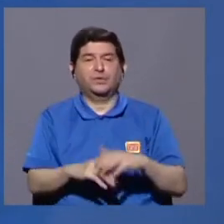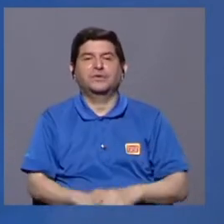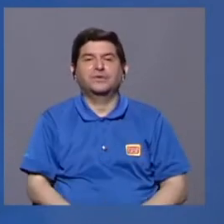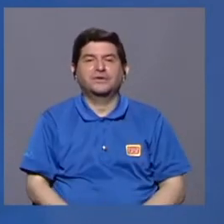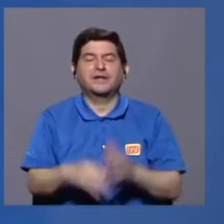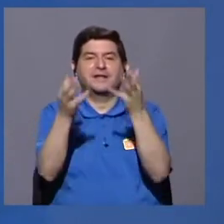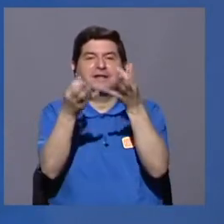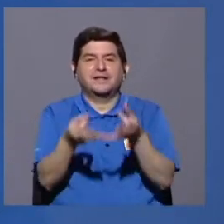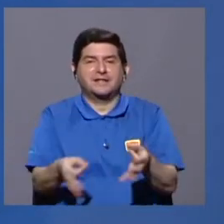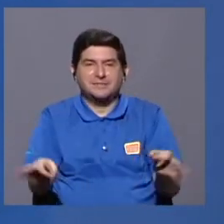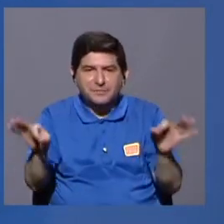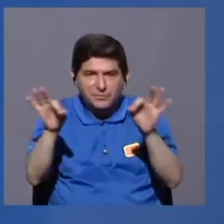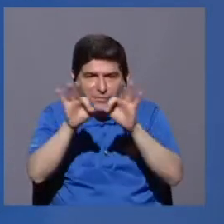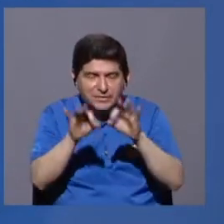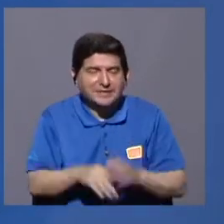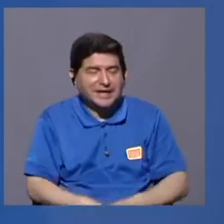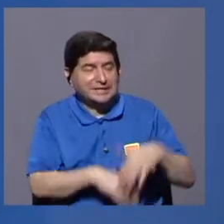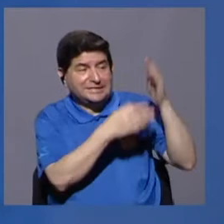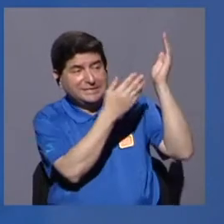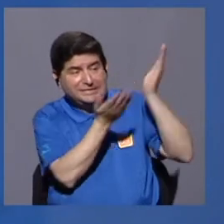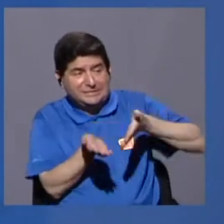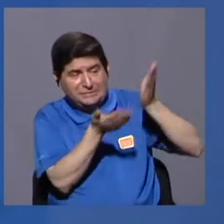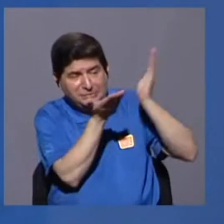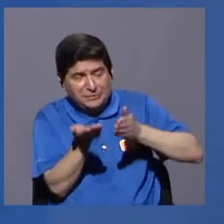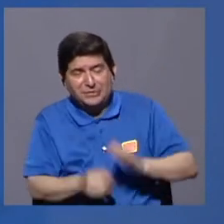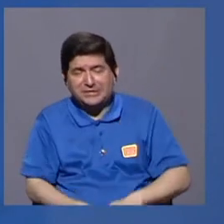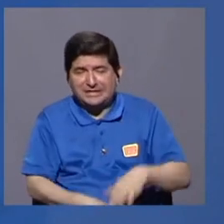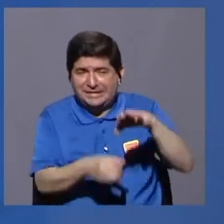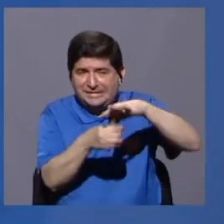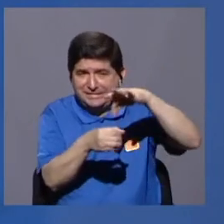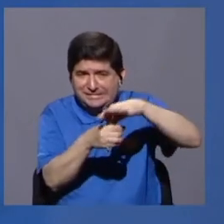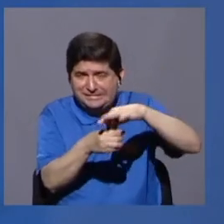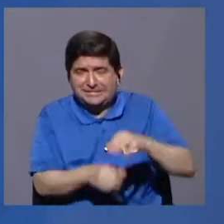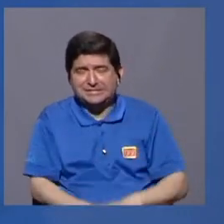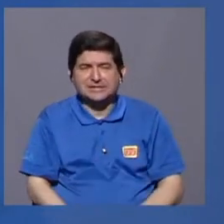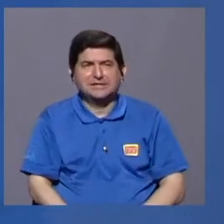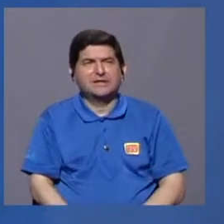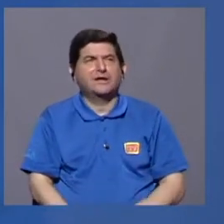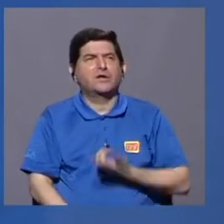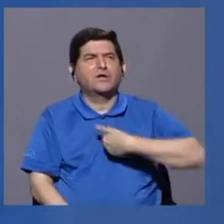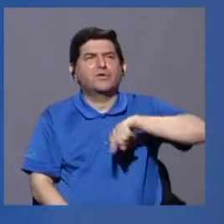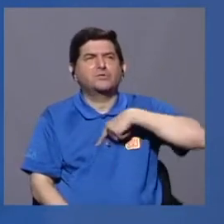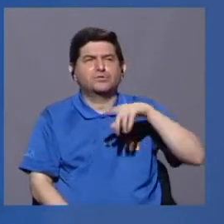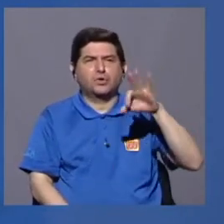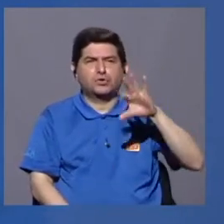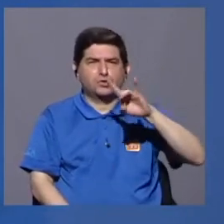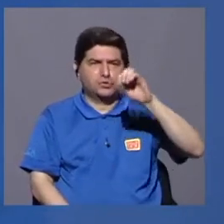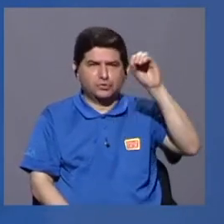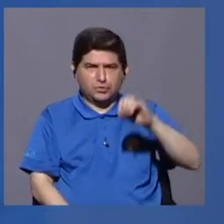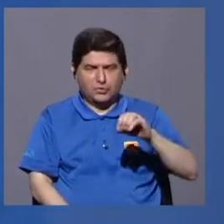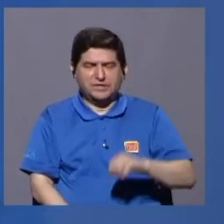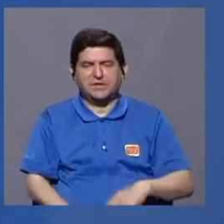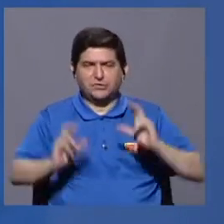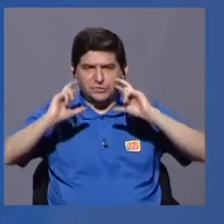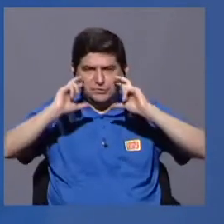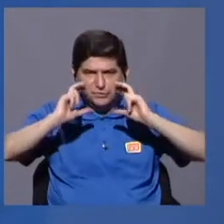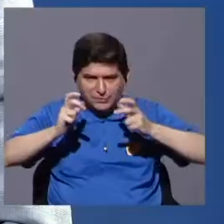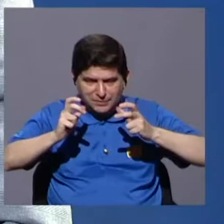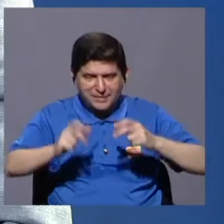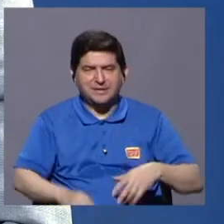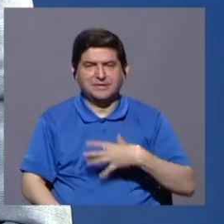de la importación de granos básicos. Nosotros importamos alrededor de un 98% del maíz